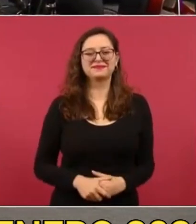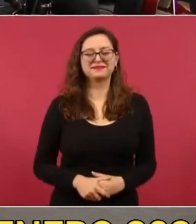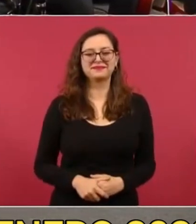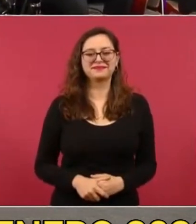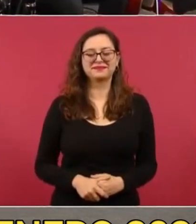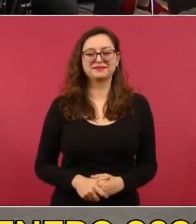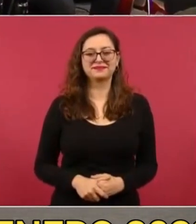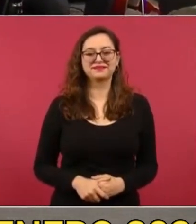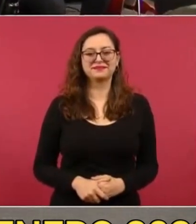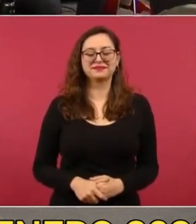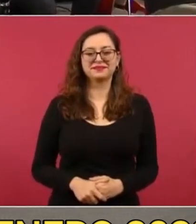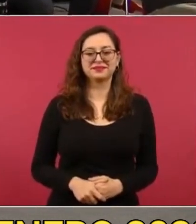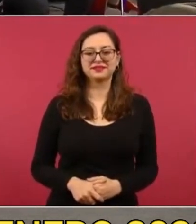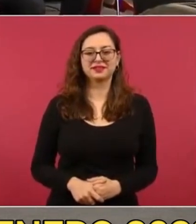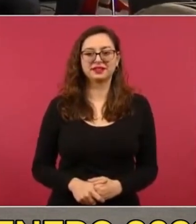Vamos a hacer la excepción